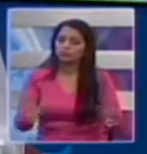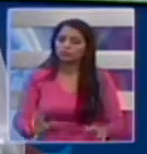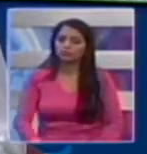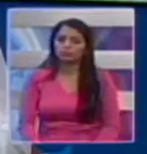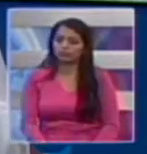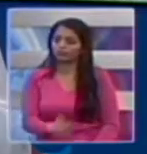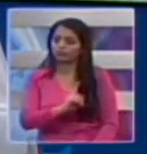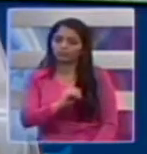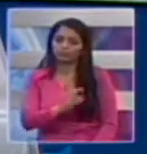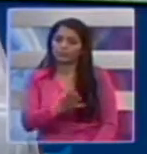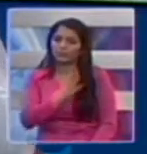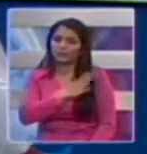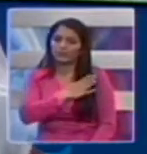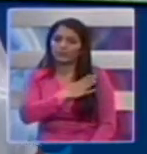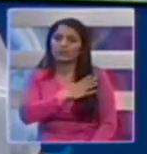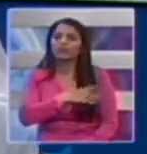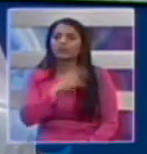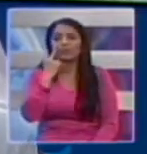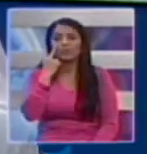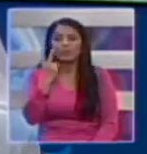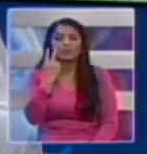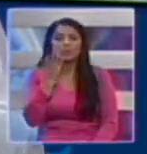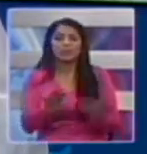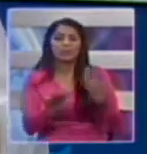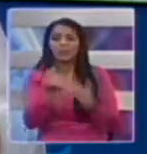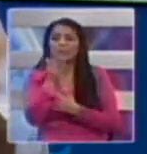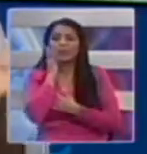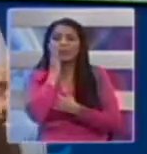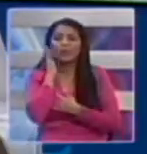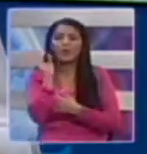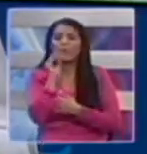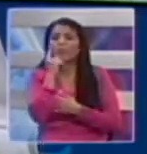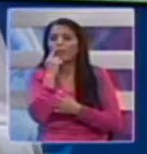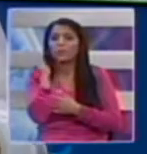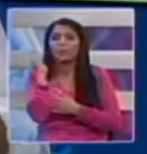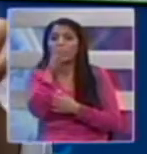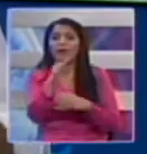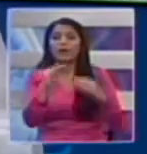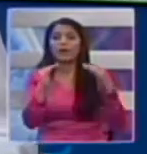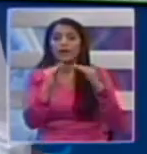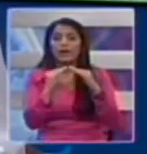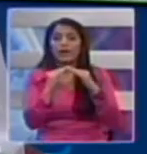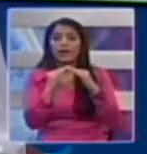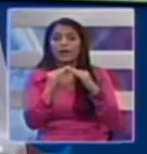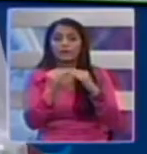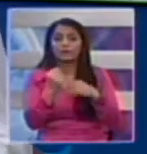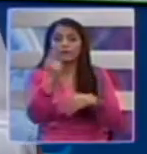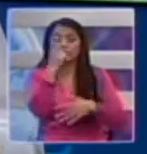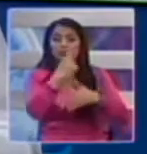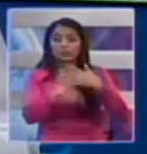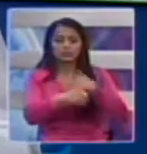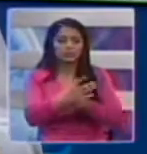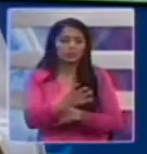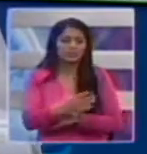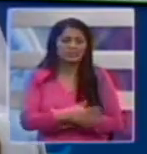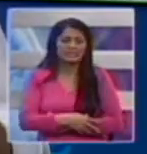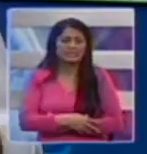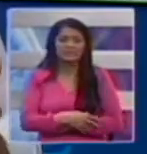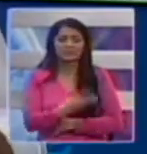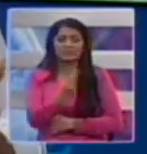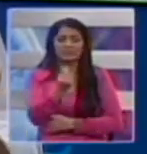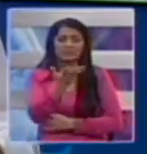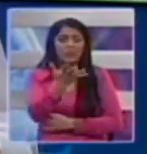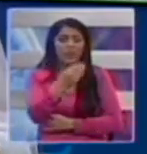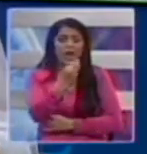pasado, que ver a una madre o un padre de familia llegar a su hogar y que le tenga que decir a sus hijos, no hay que hijos, no tengo